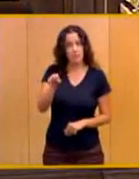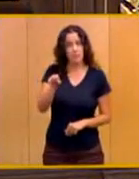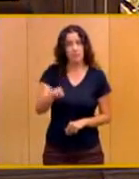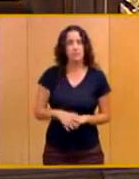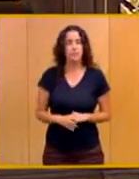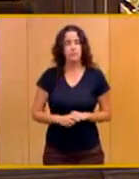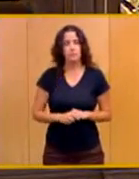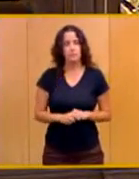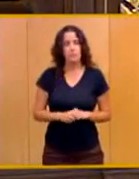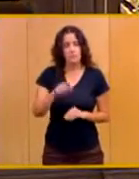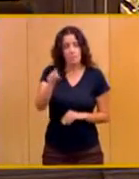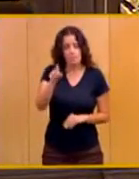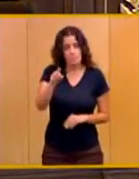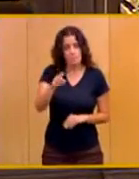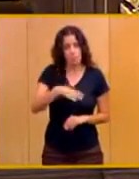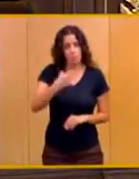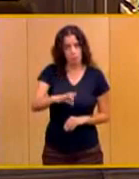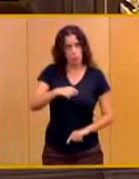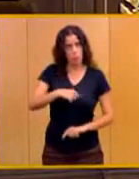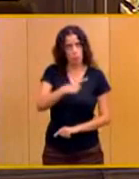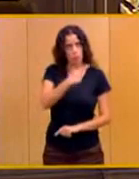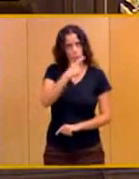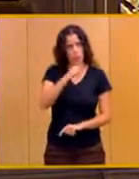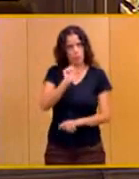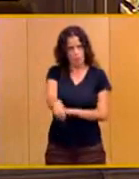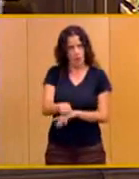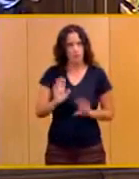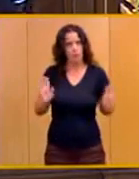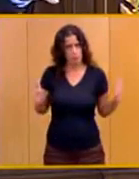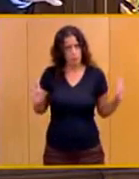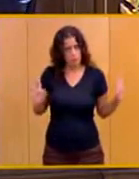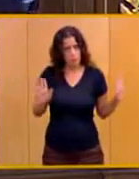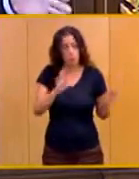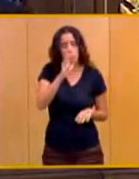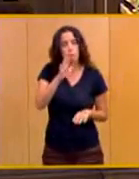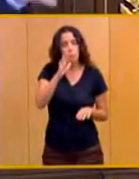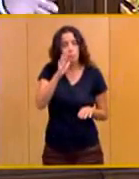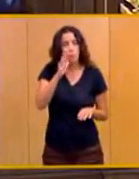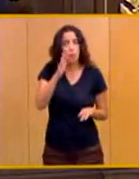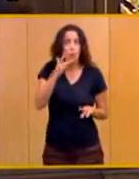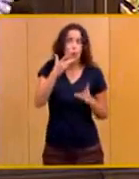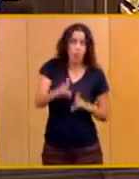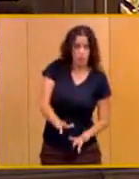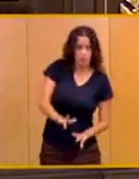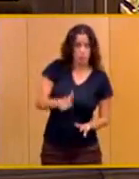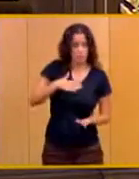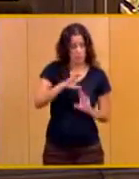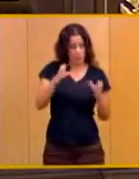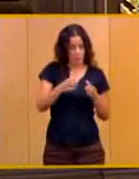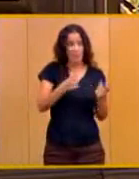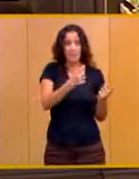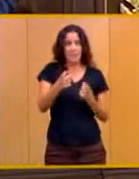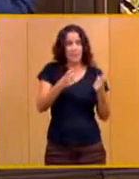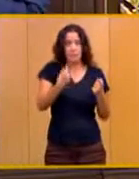es probable que yo lo tenga más fácil que usted. Porque en términos objetivos, lo que necesita mi partido es lo que necesita el país, sin